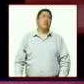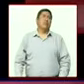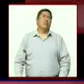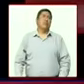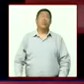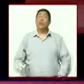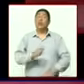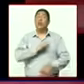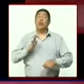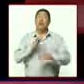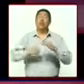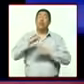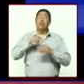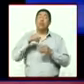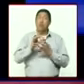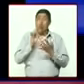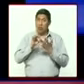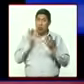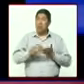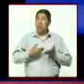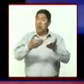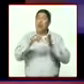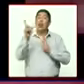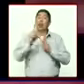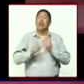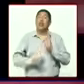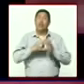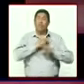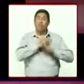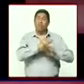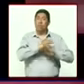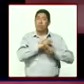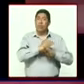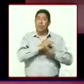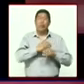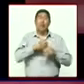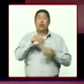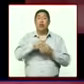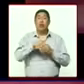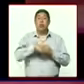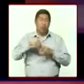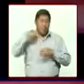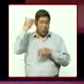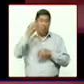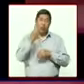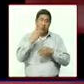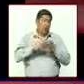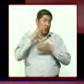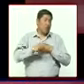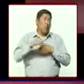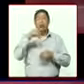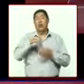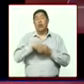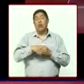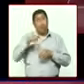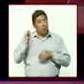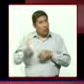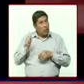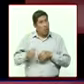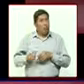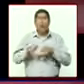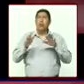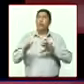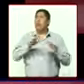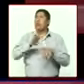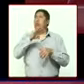Y el Tribunal Supremo Electoral ha presentado las listas de las personas inhabilitadas para votar el próximo 1 de diciembre en las elecciones judiciales.